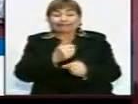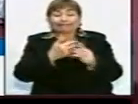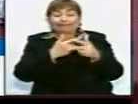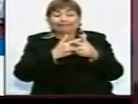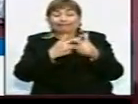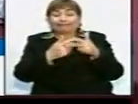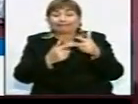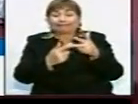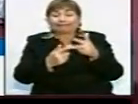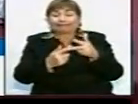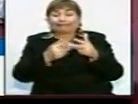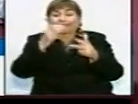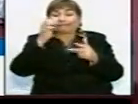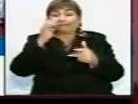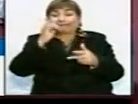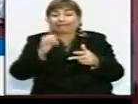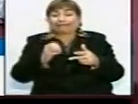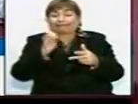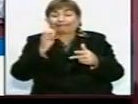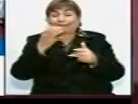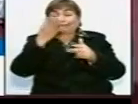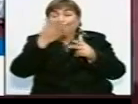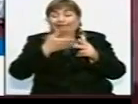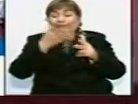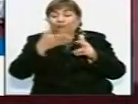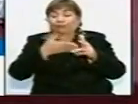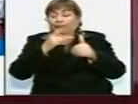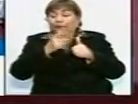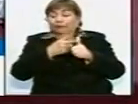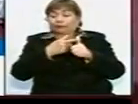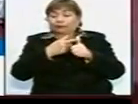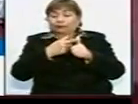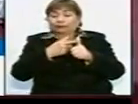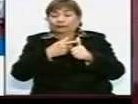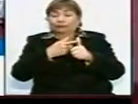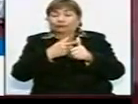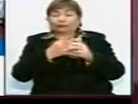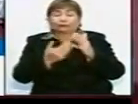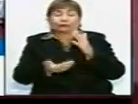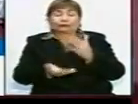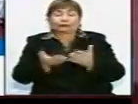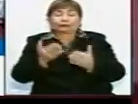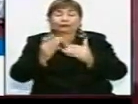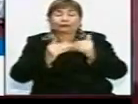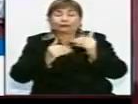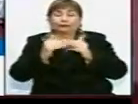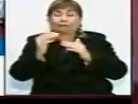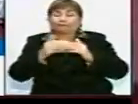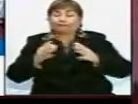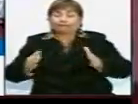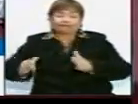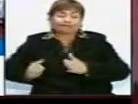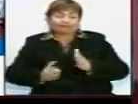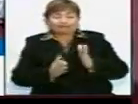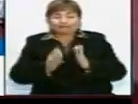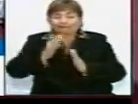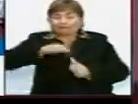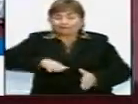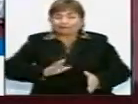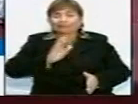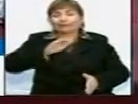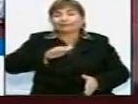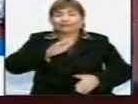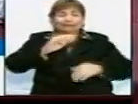que tienen conocimiento la autoridad de respuesta en un cambio primero es un eje de infraestructura de nuestras carreteras y nuestros puentes